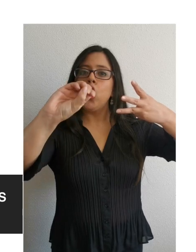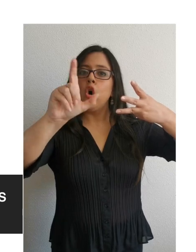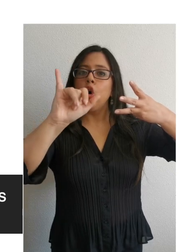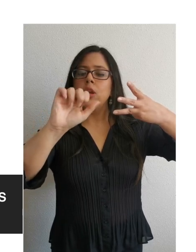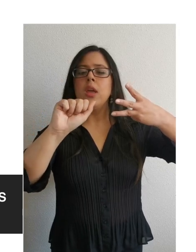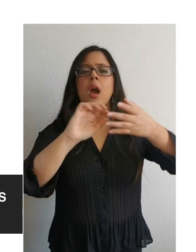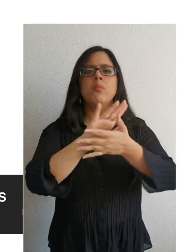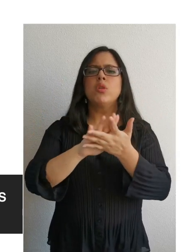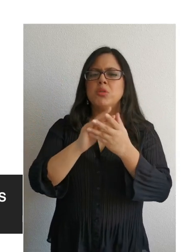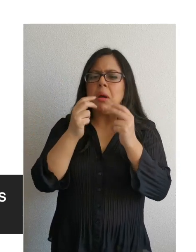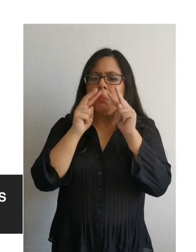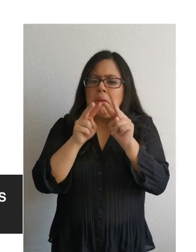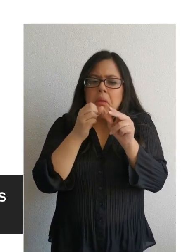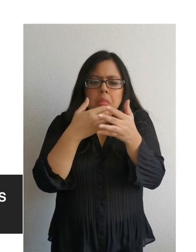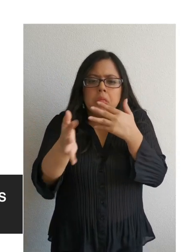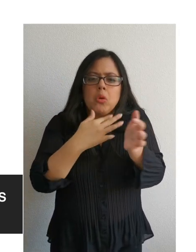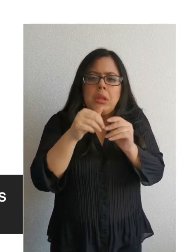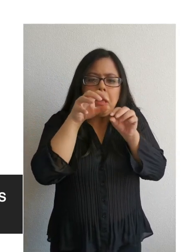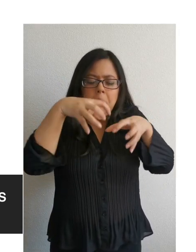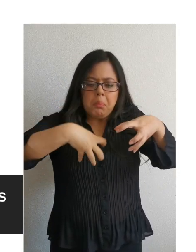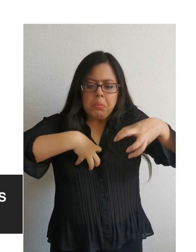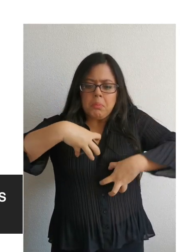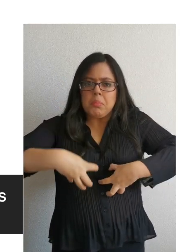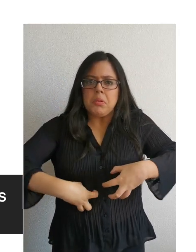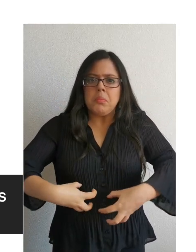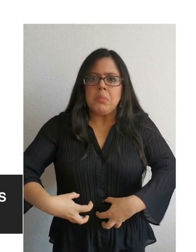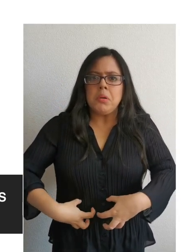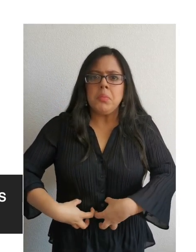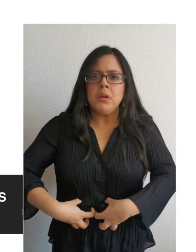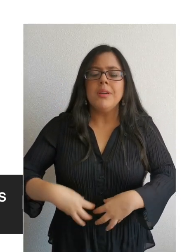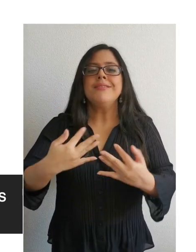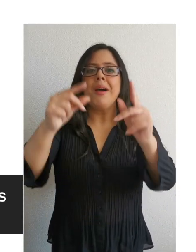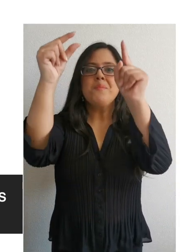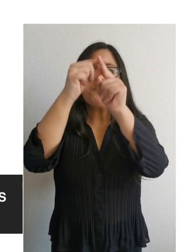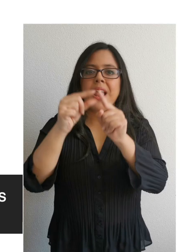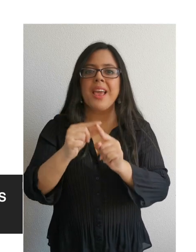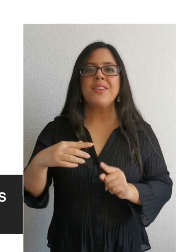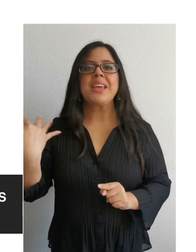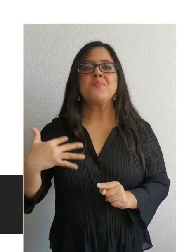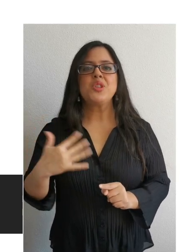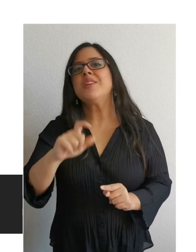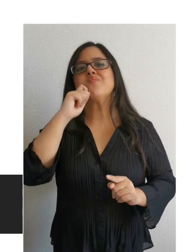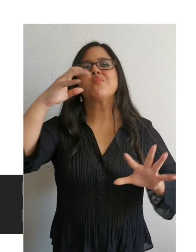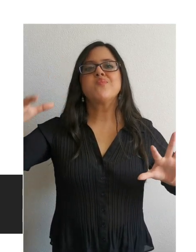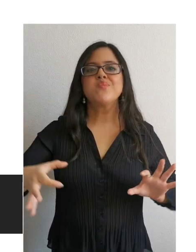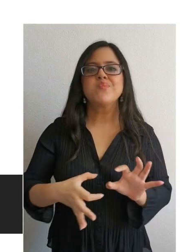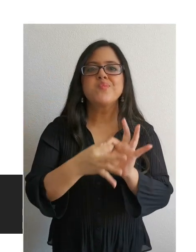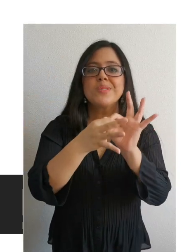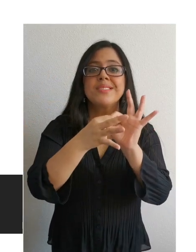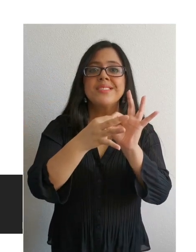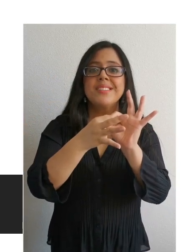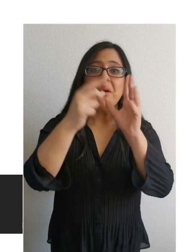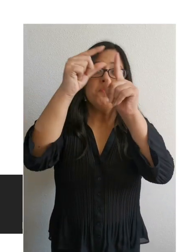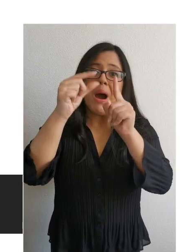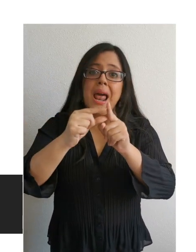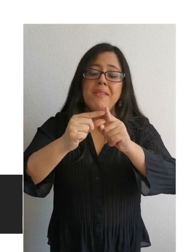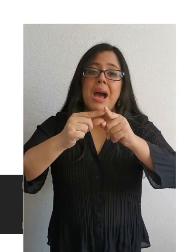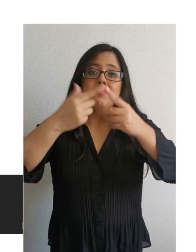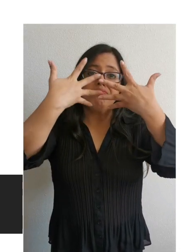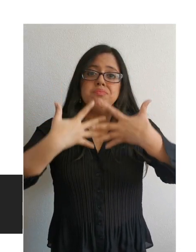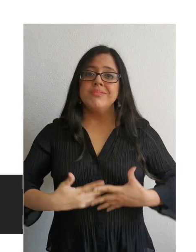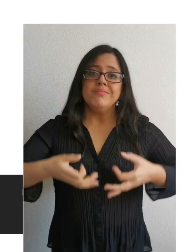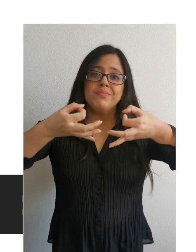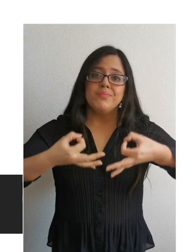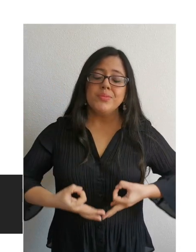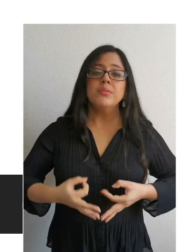Para ubicar órganos o explicar sus partes, ocupamos una serie de términos que corresponden a la nomenclatura